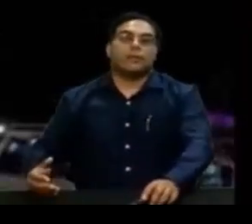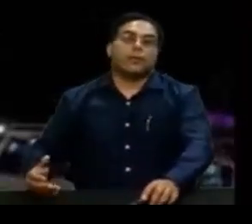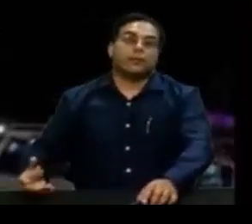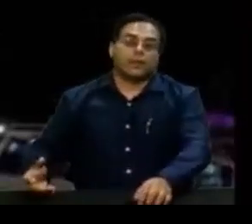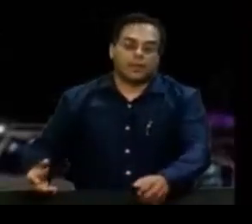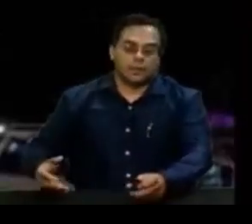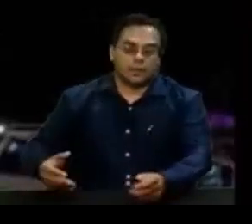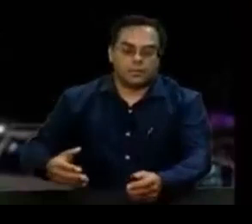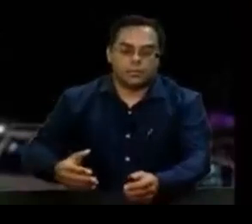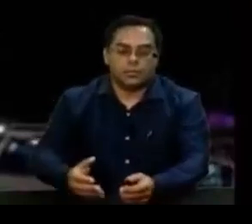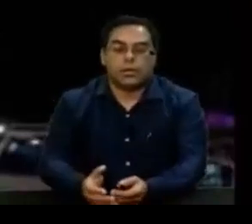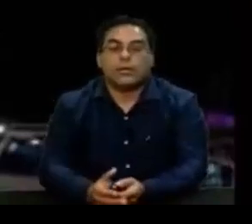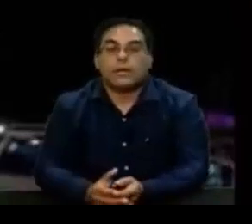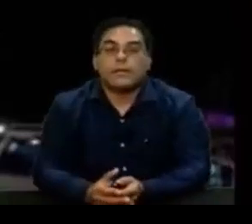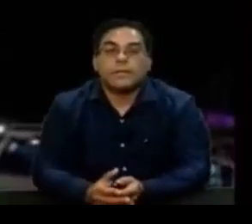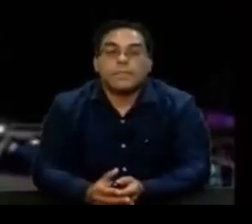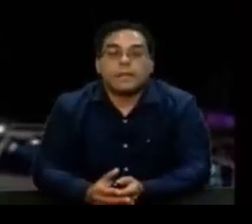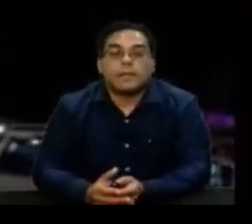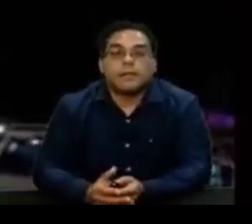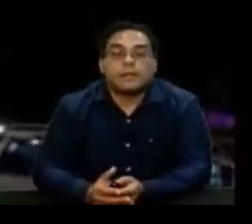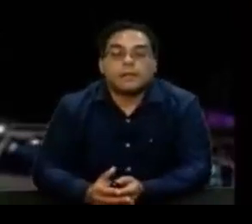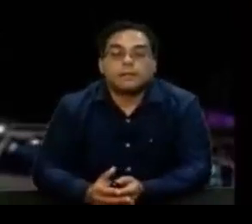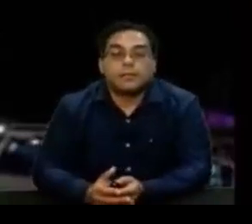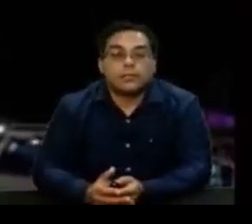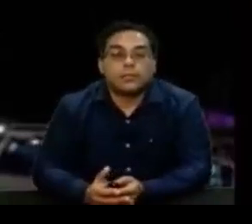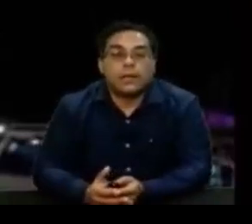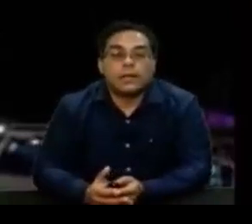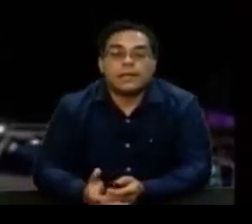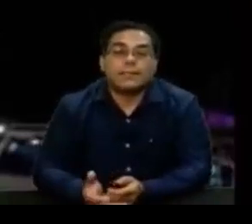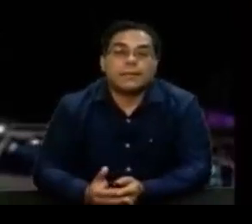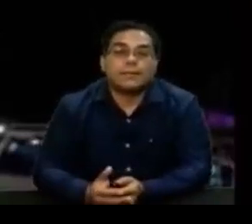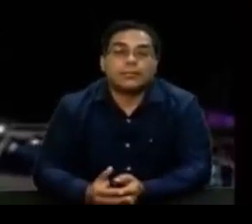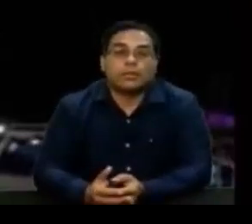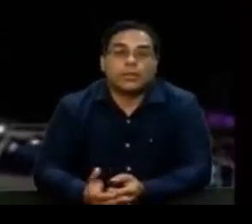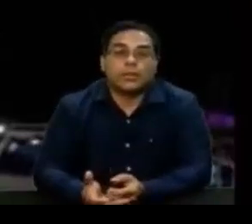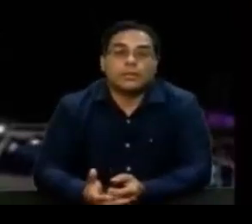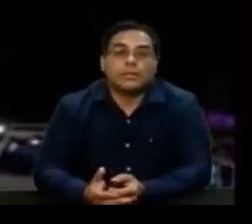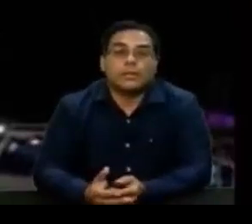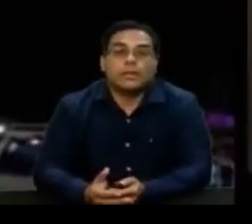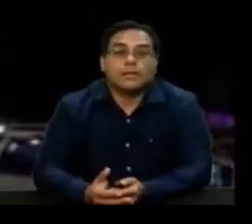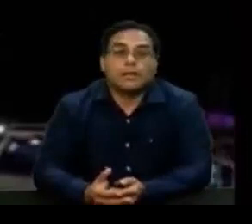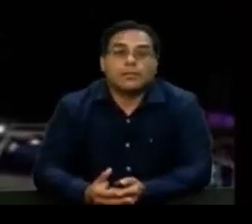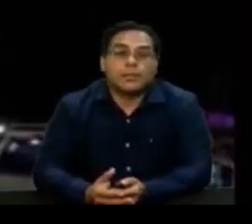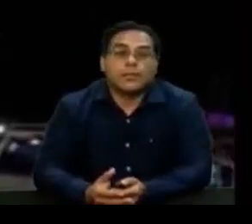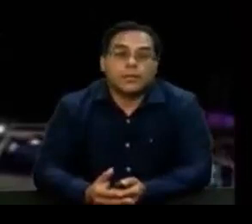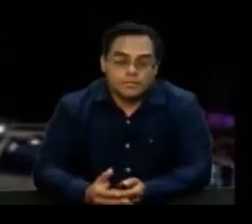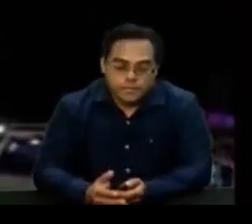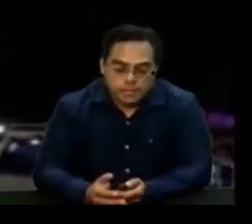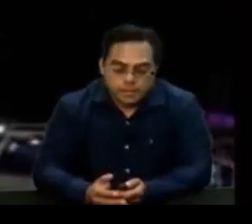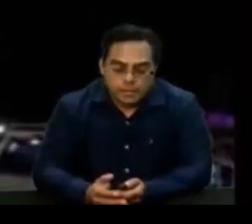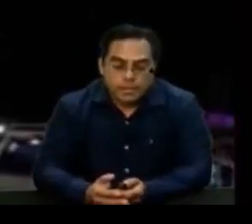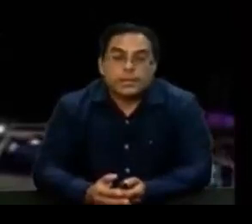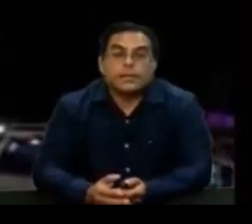una fractura que involucraba el seno frontal en la parte posterior, es decir, obsérvenlo ahí.